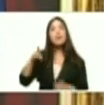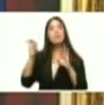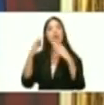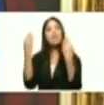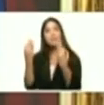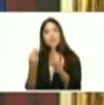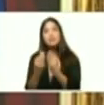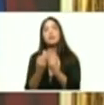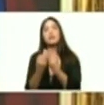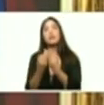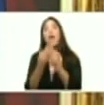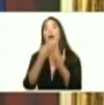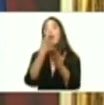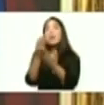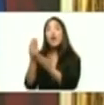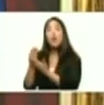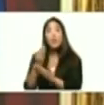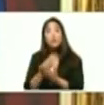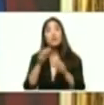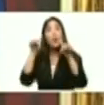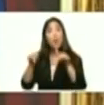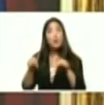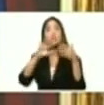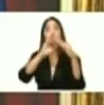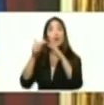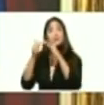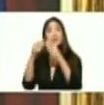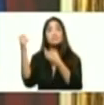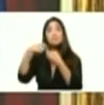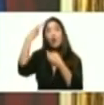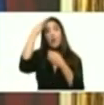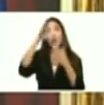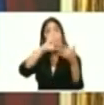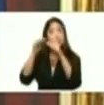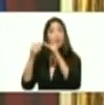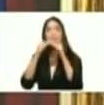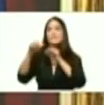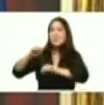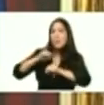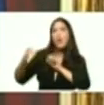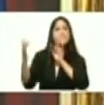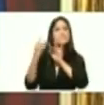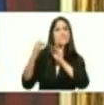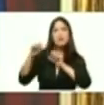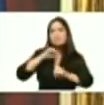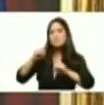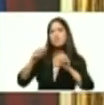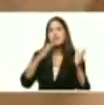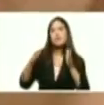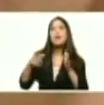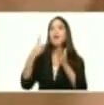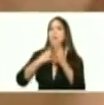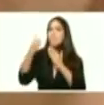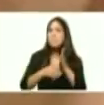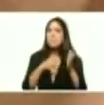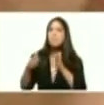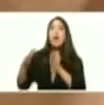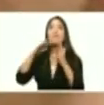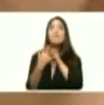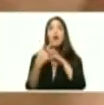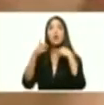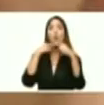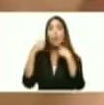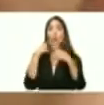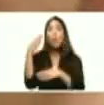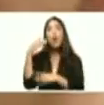a esa comunidad, que ahora está organizada, en un consejo comunal, en una comuna, y se mueve, se activa, y le llega un plan, en la gran misión, barrio de Nueva